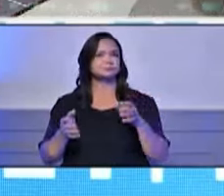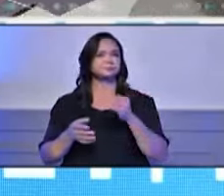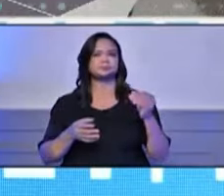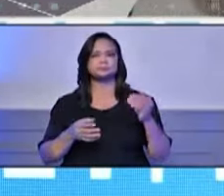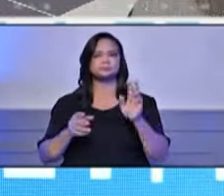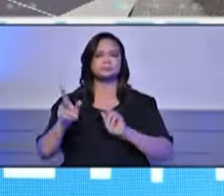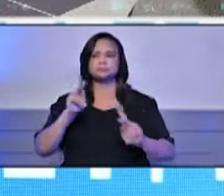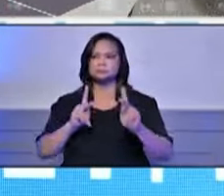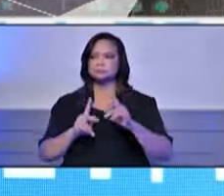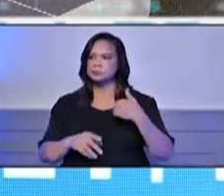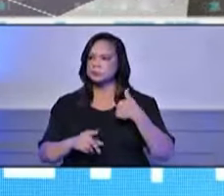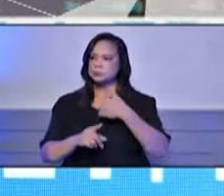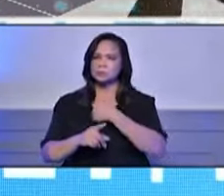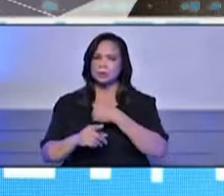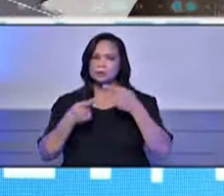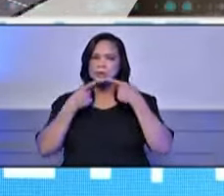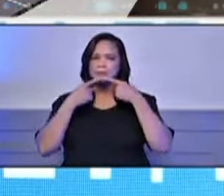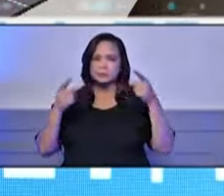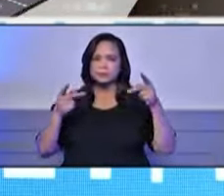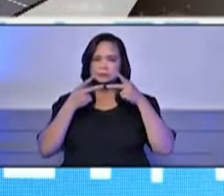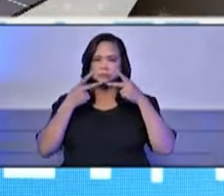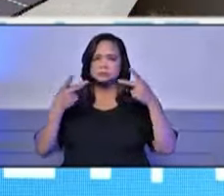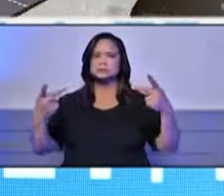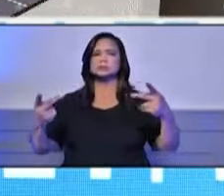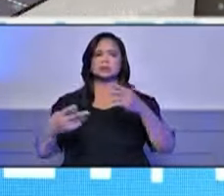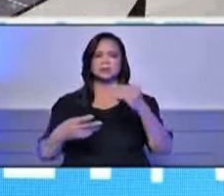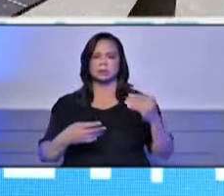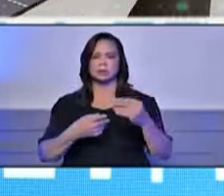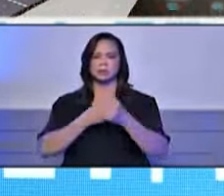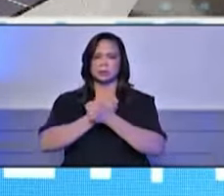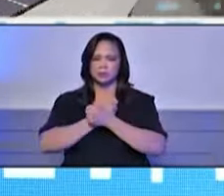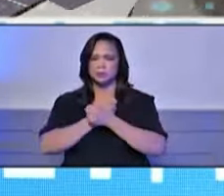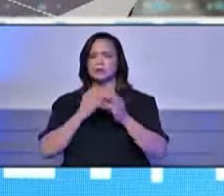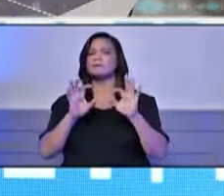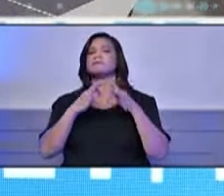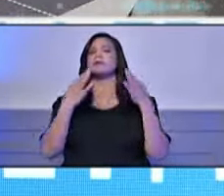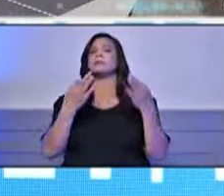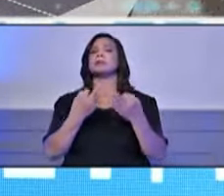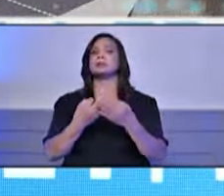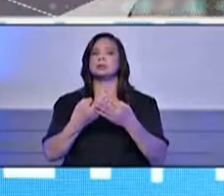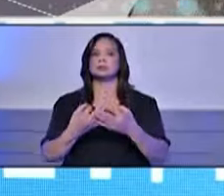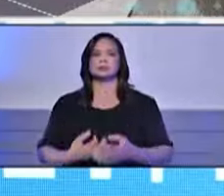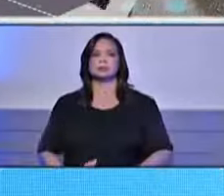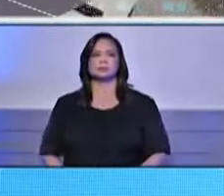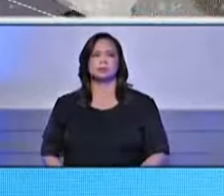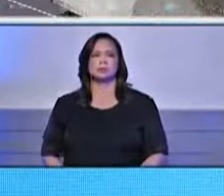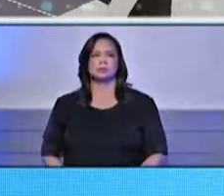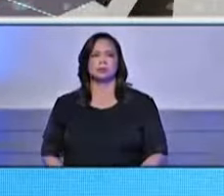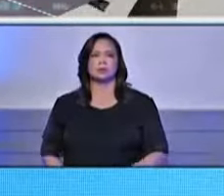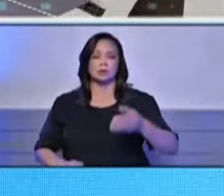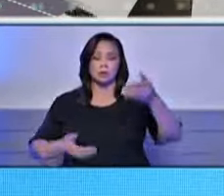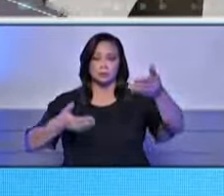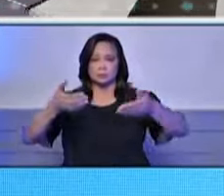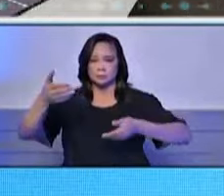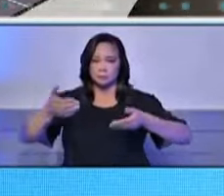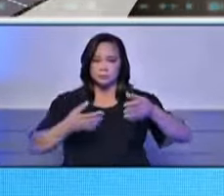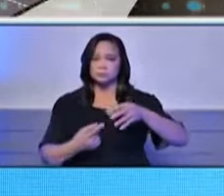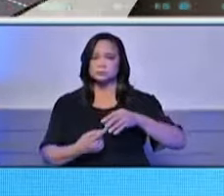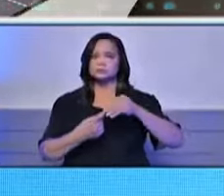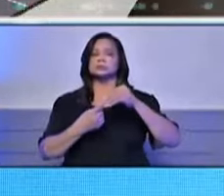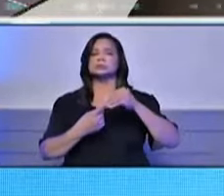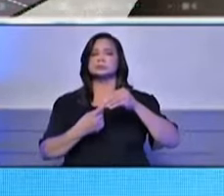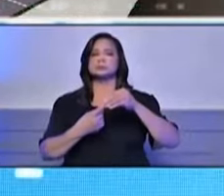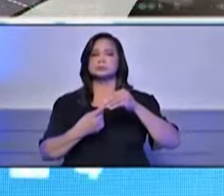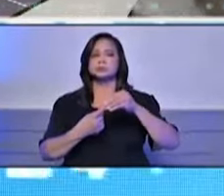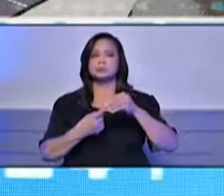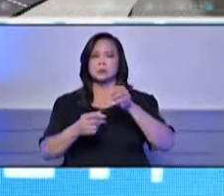preocupaba la sociedad y al gobierno y le preocupa a la sociedad Porque todavía sigue estando el tema de la inseguridad ciudadana